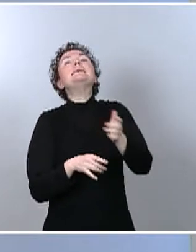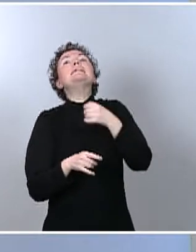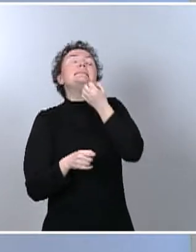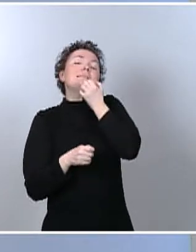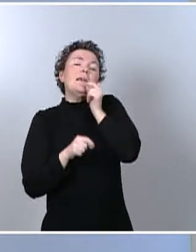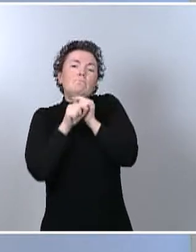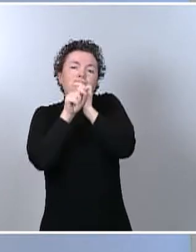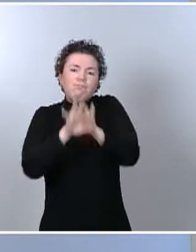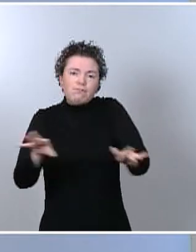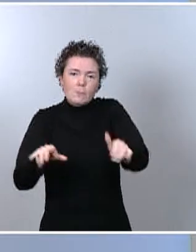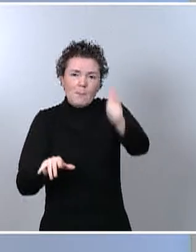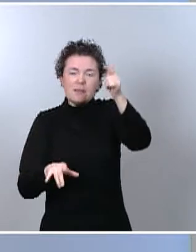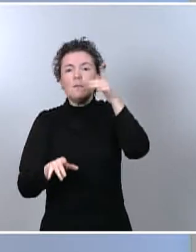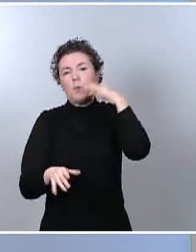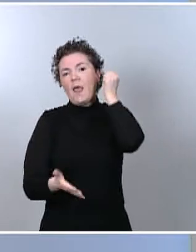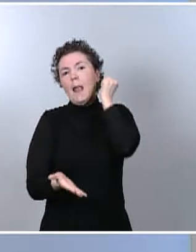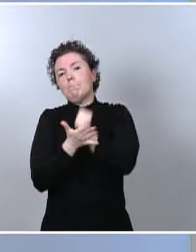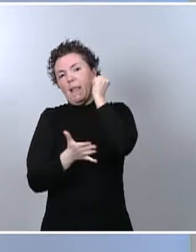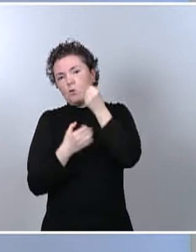un impacto en todas